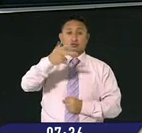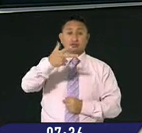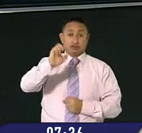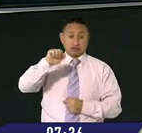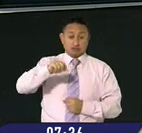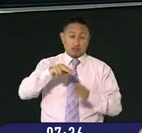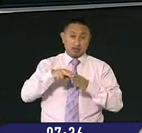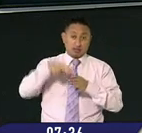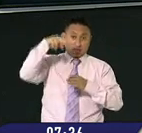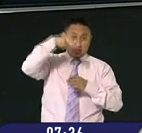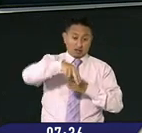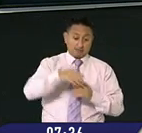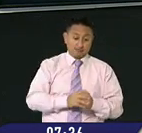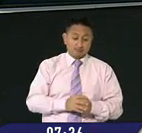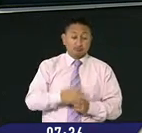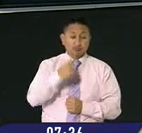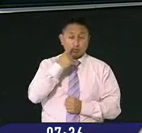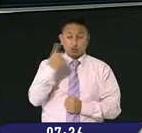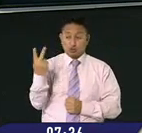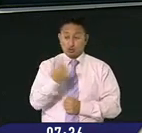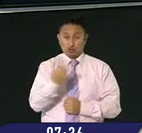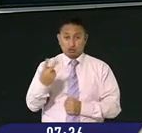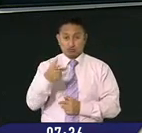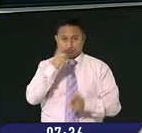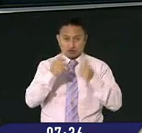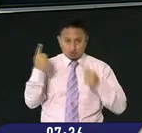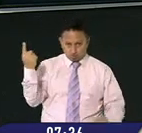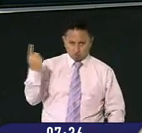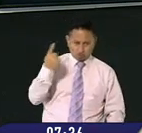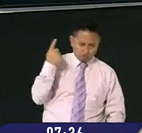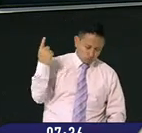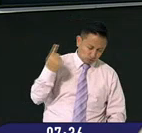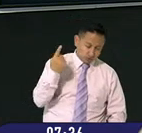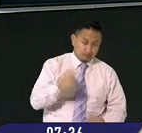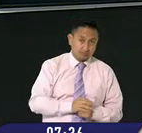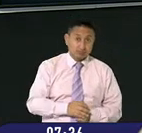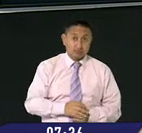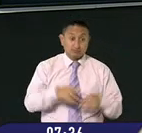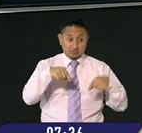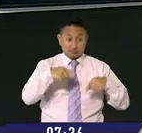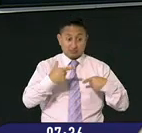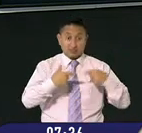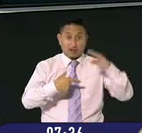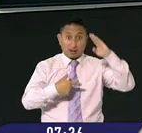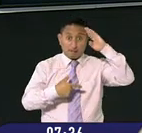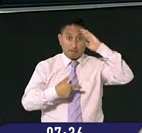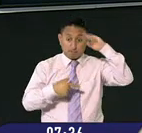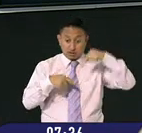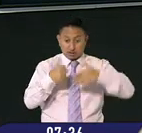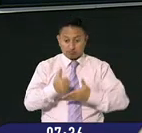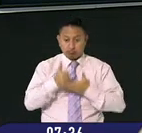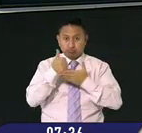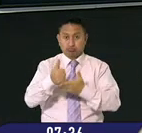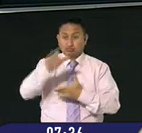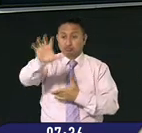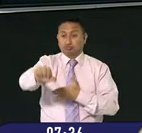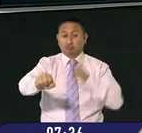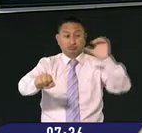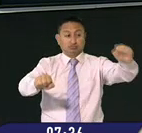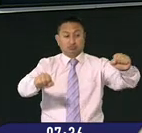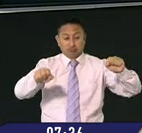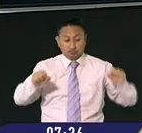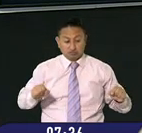Chiche. Los hombres habrían estado bajo efectos de licor. La policía se convirtió en ese momento en ángeles para salvar a estos